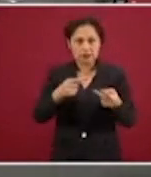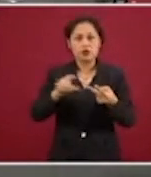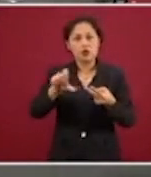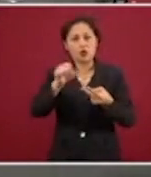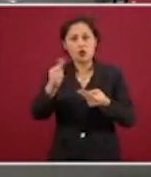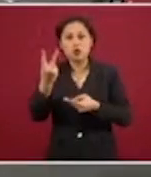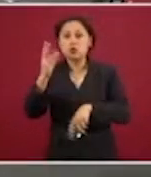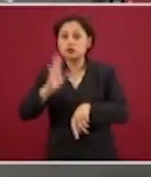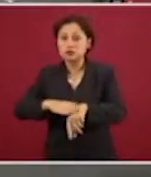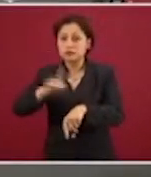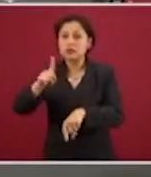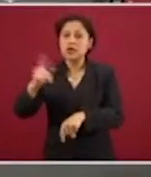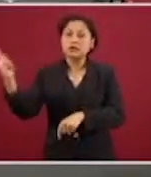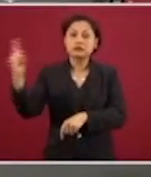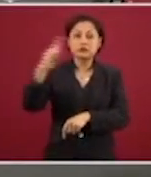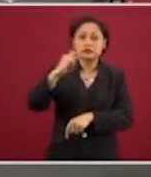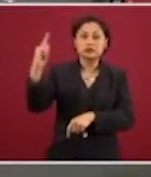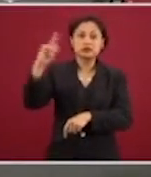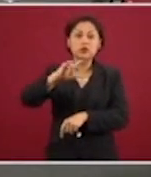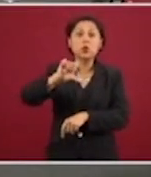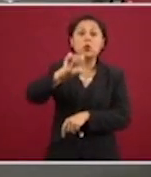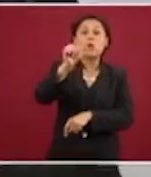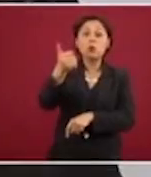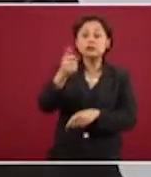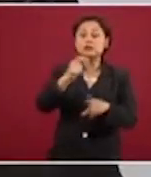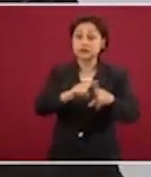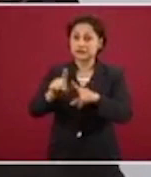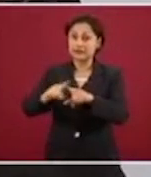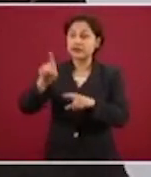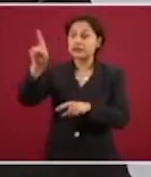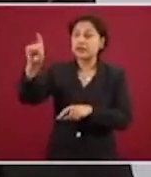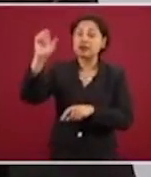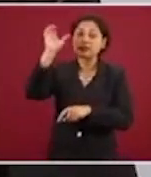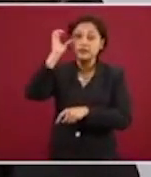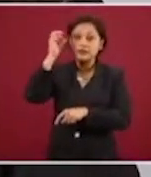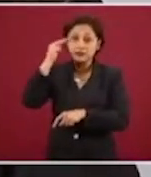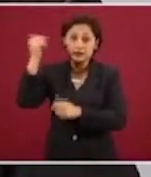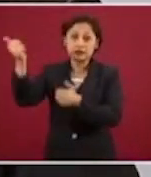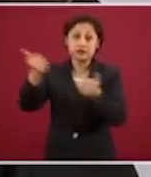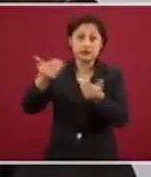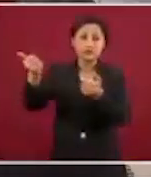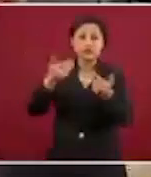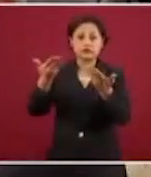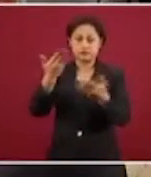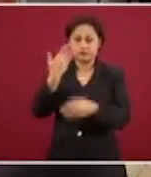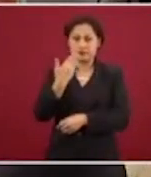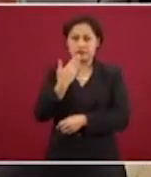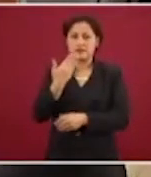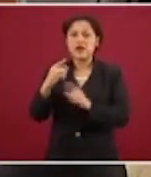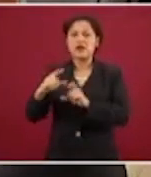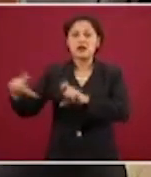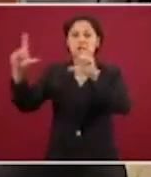11 aviones del puente aéreo México-China, y en cuanto llegaron los equipos, ahora sí, si me pasan la diapositiva,